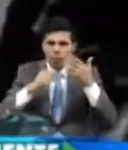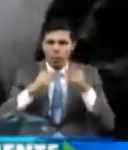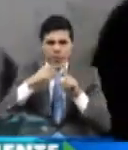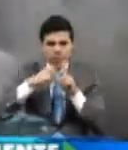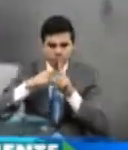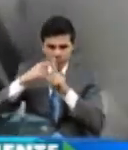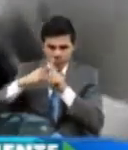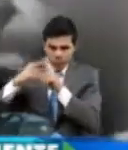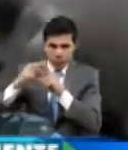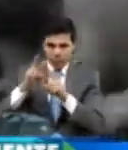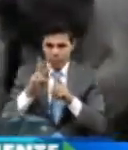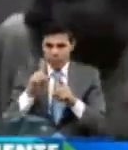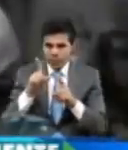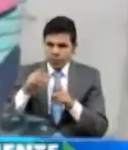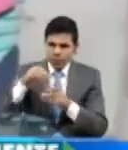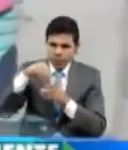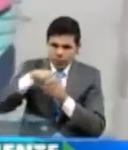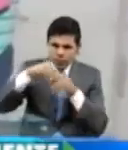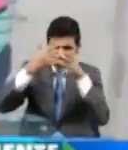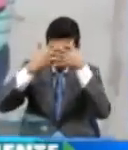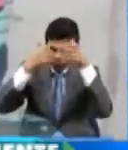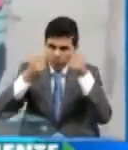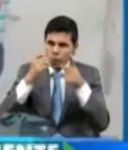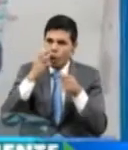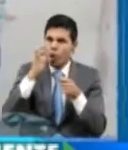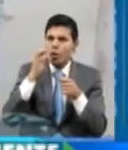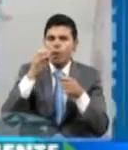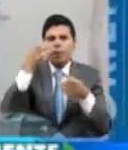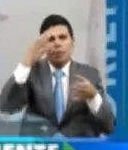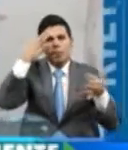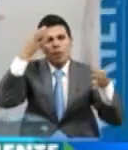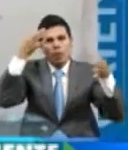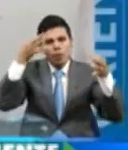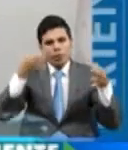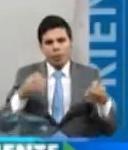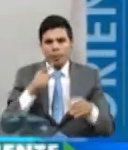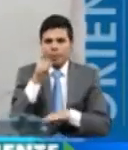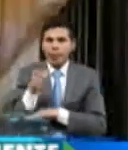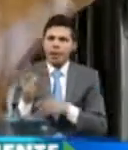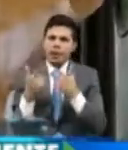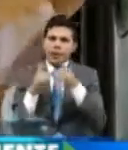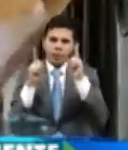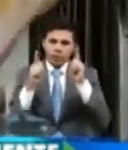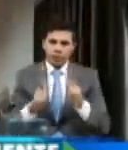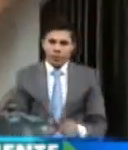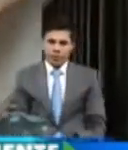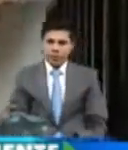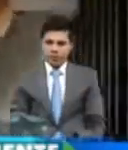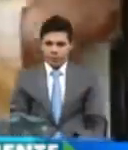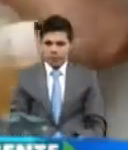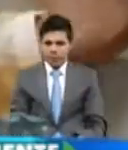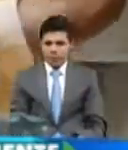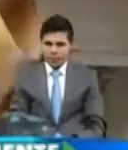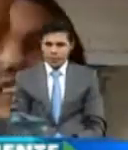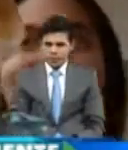de estar recluido en el centro penitenciario, este padre de 3 hijos recobra su libertad.